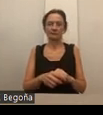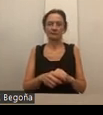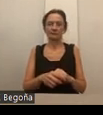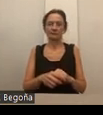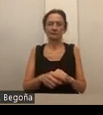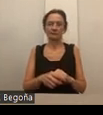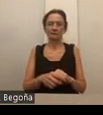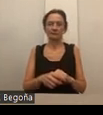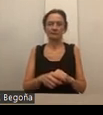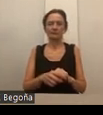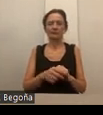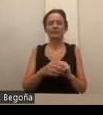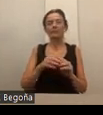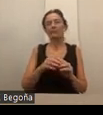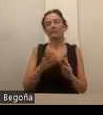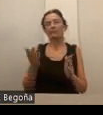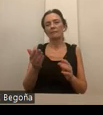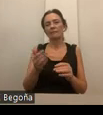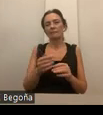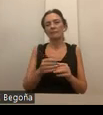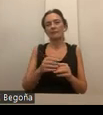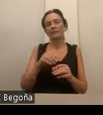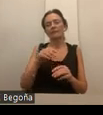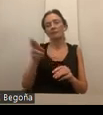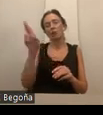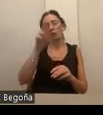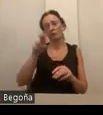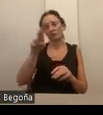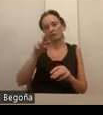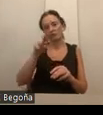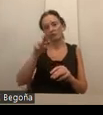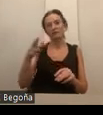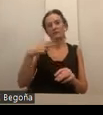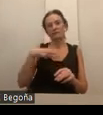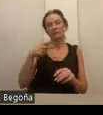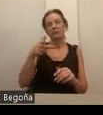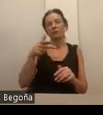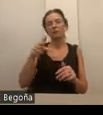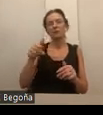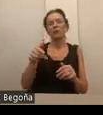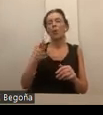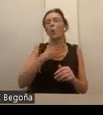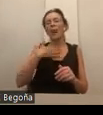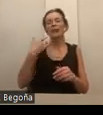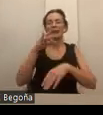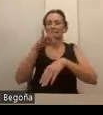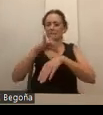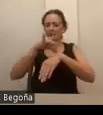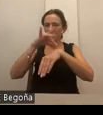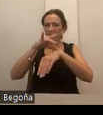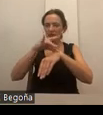Y recordaros, insistir un poco más en la prudencia. En cualquier patología, insistir en